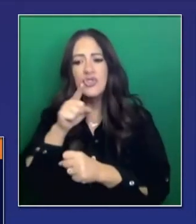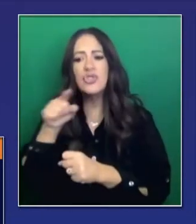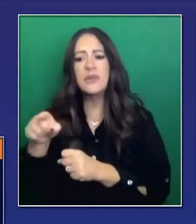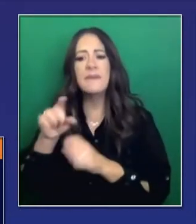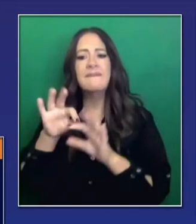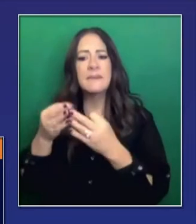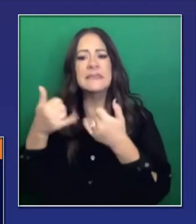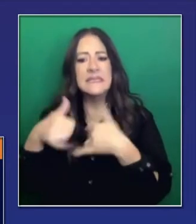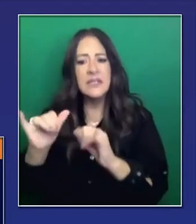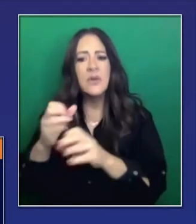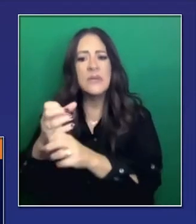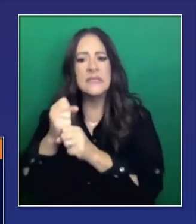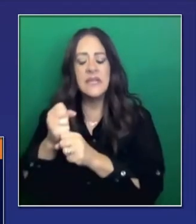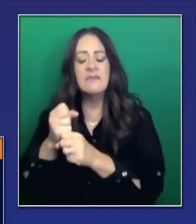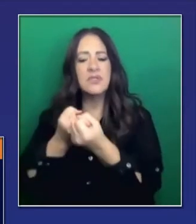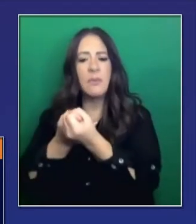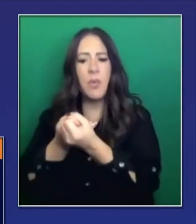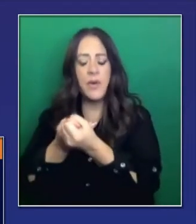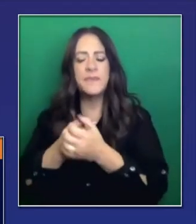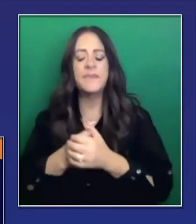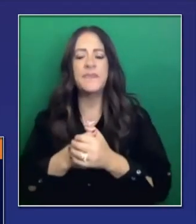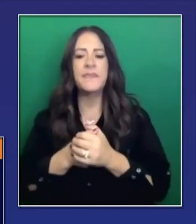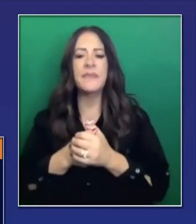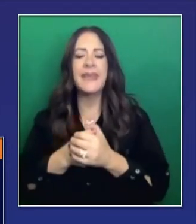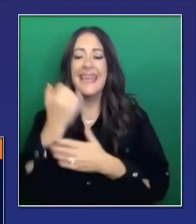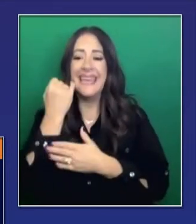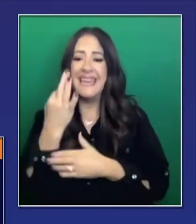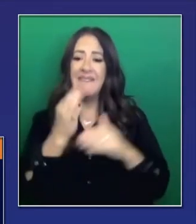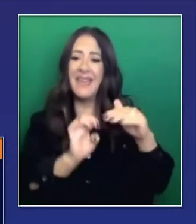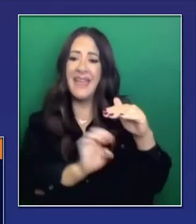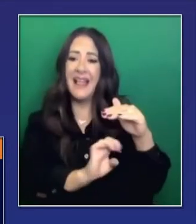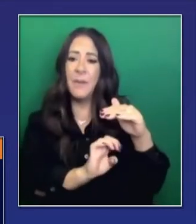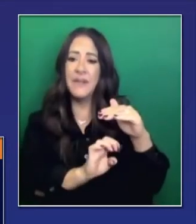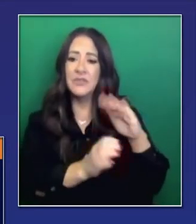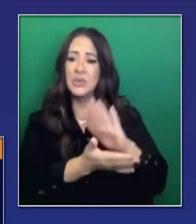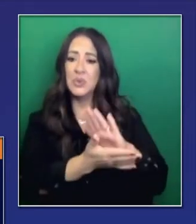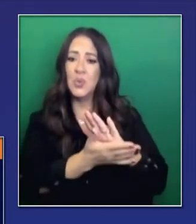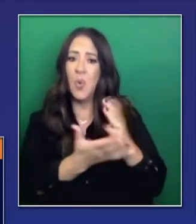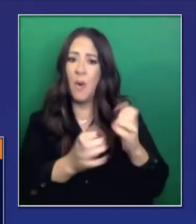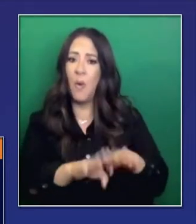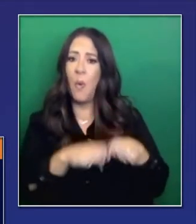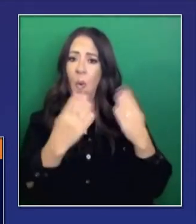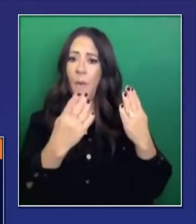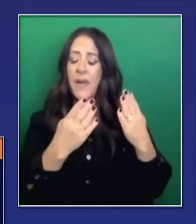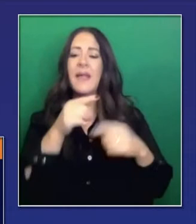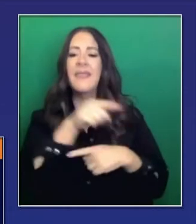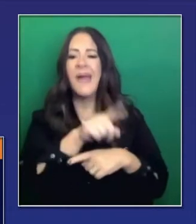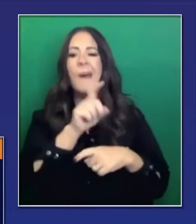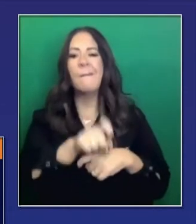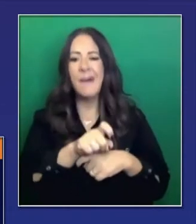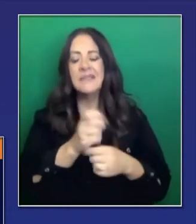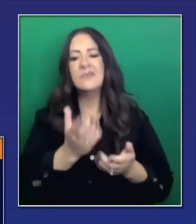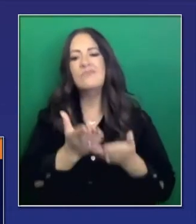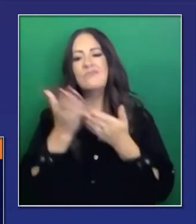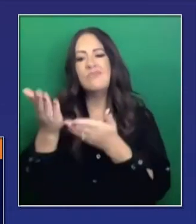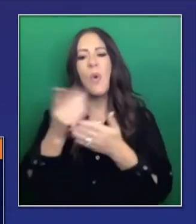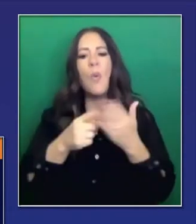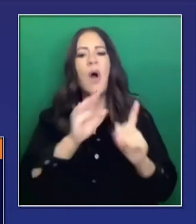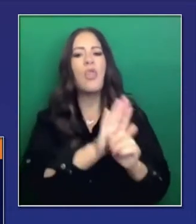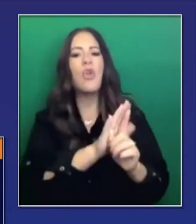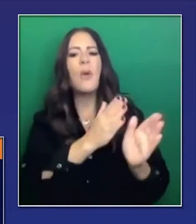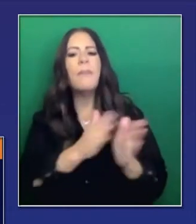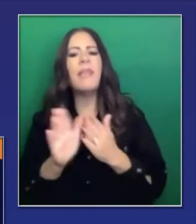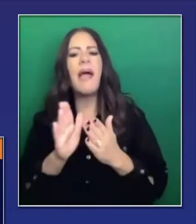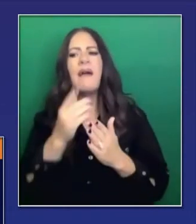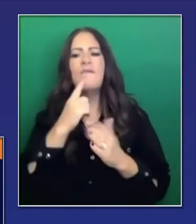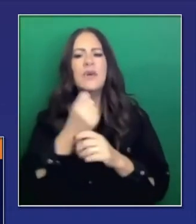aprendizaje a distancia. Escuelas primarias pueden abrir, pero solo si presentan un plan de seguridad a funcionarios locales y estatales. Estas